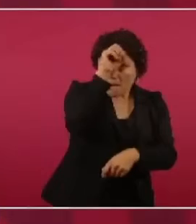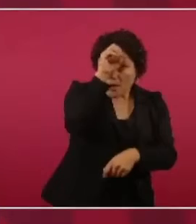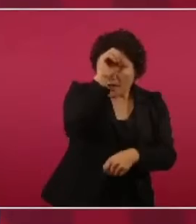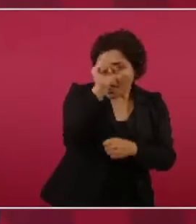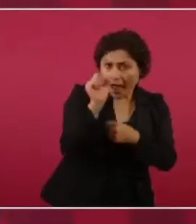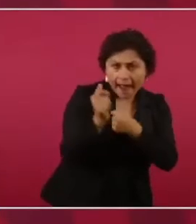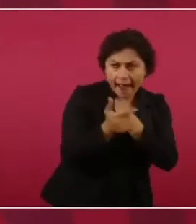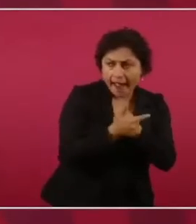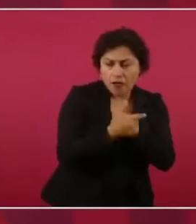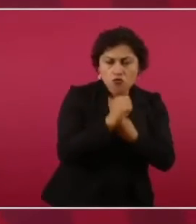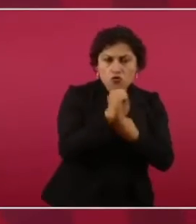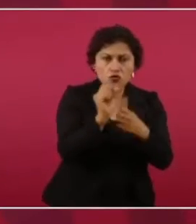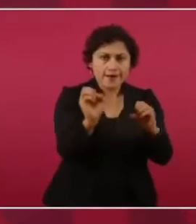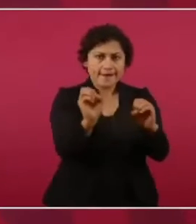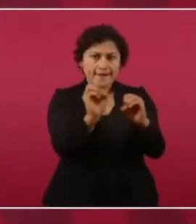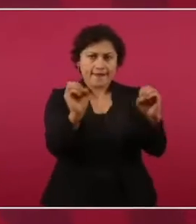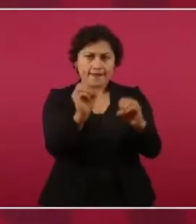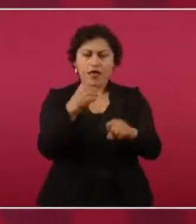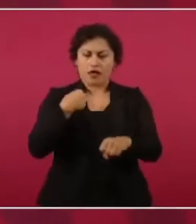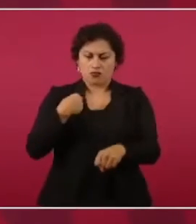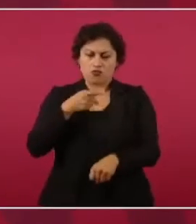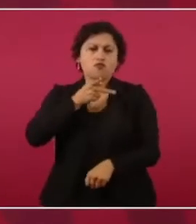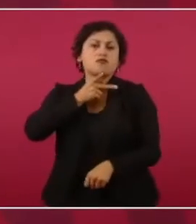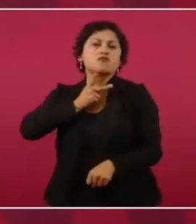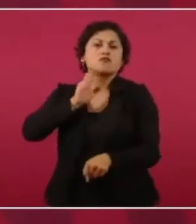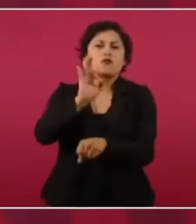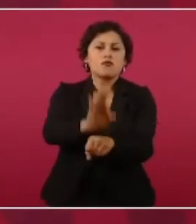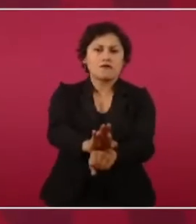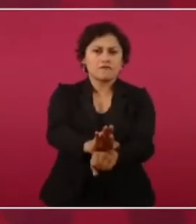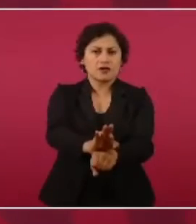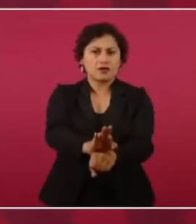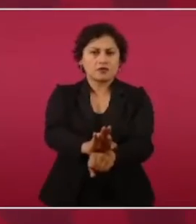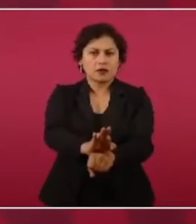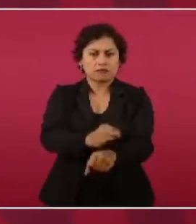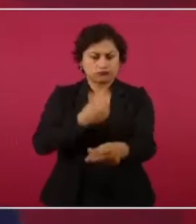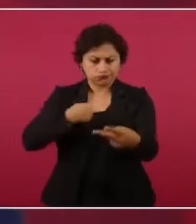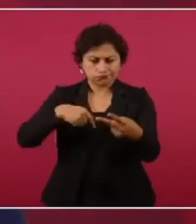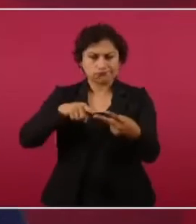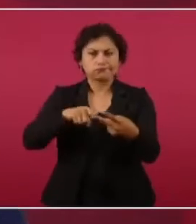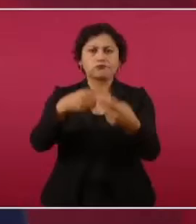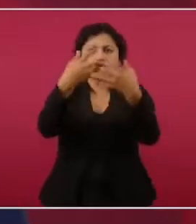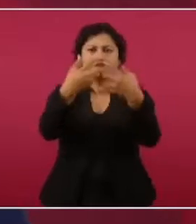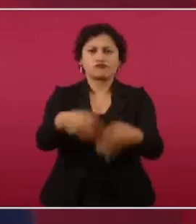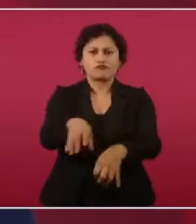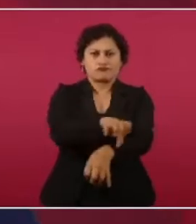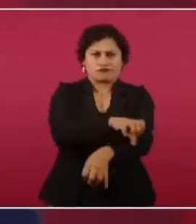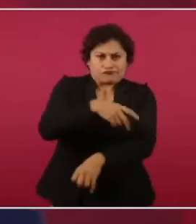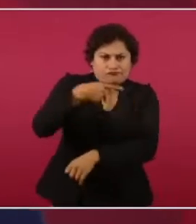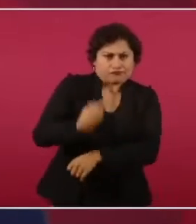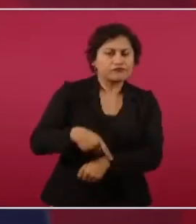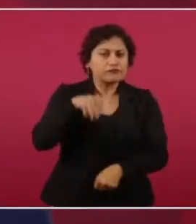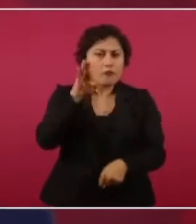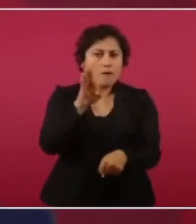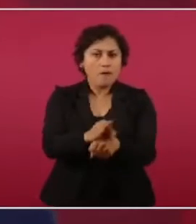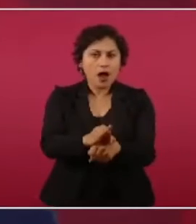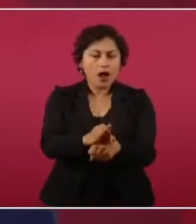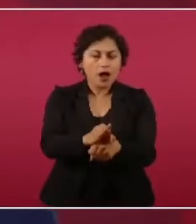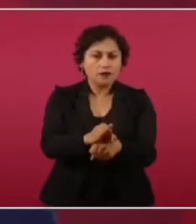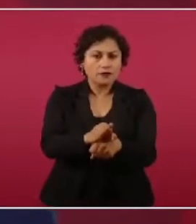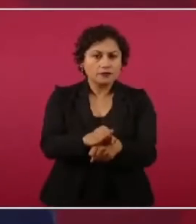he defendido el petróleo, he defendido la industria eléctrica.